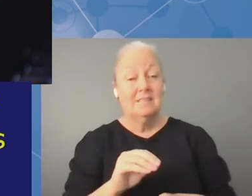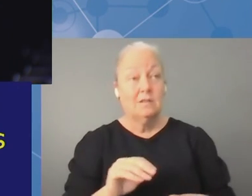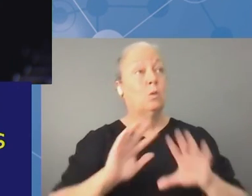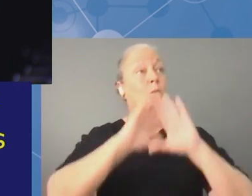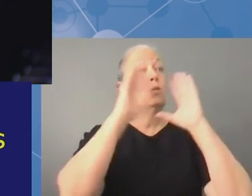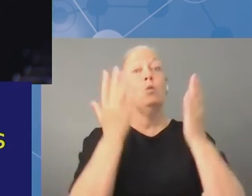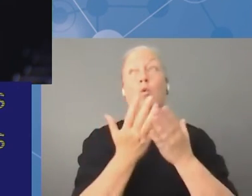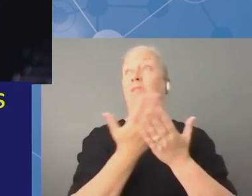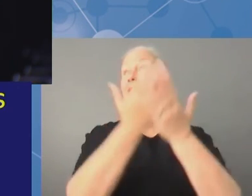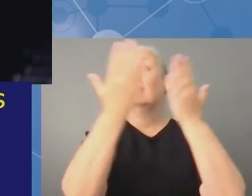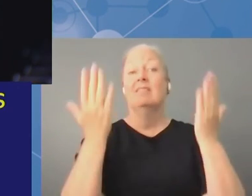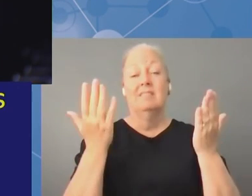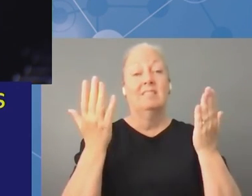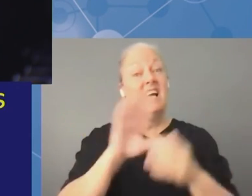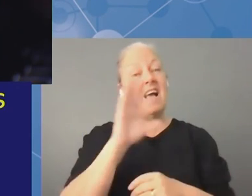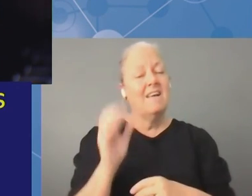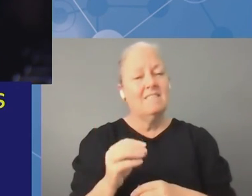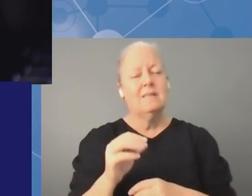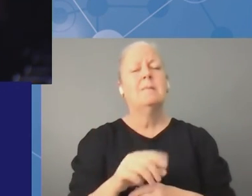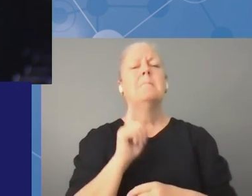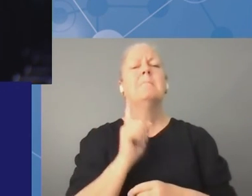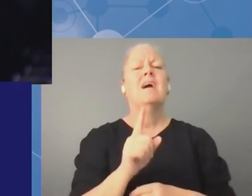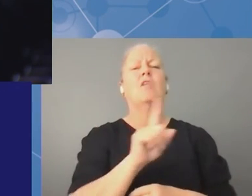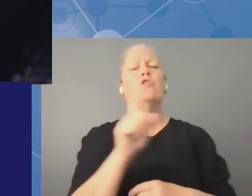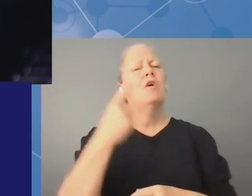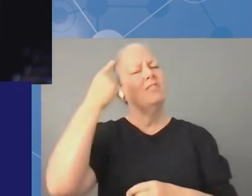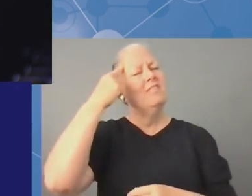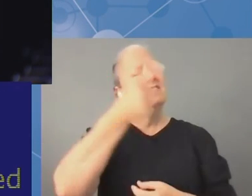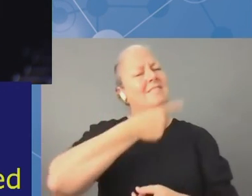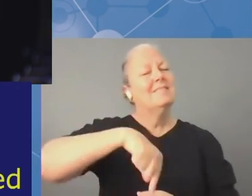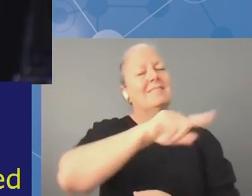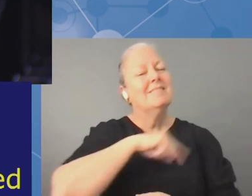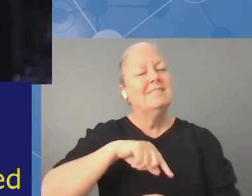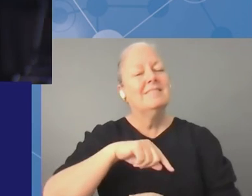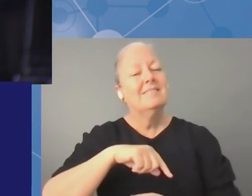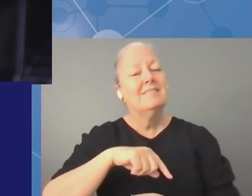coronavirus nos ha mostrado que esta brecha digital afecta sobre todo a los jóvenes. Y